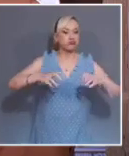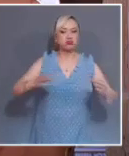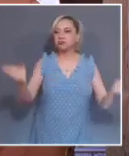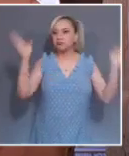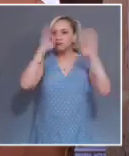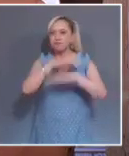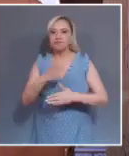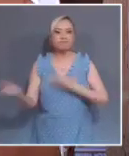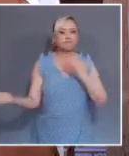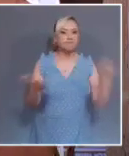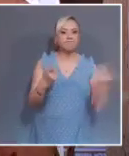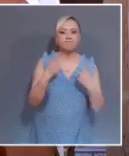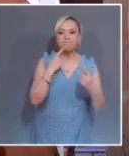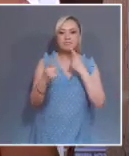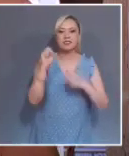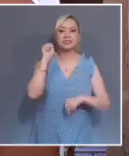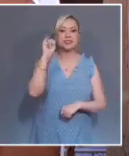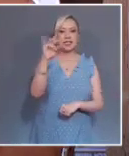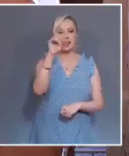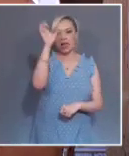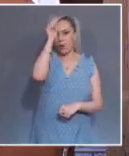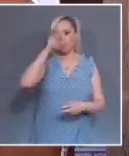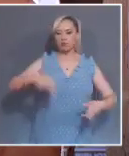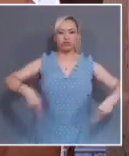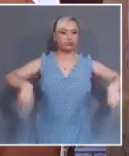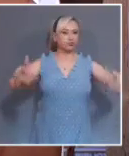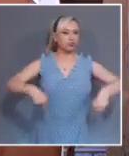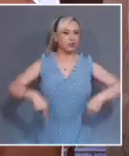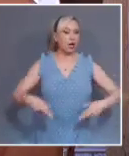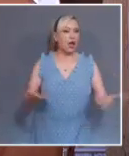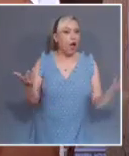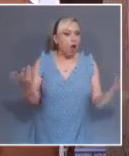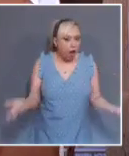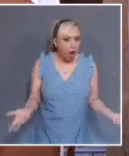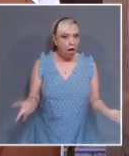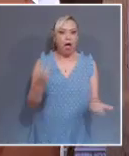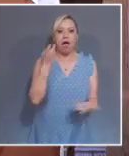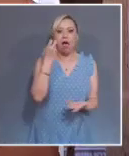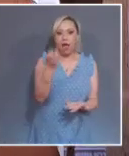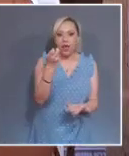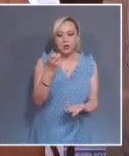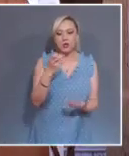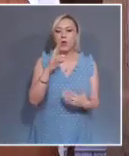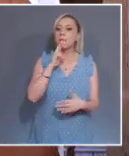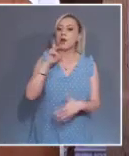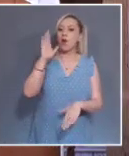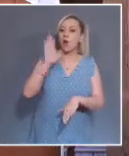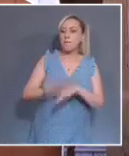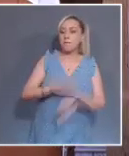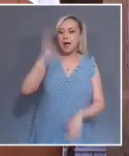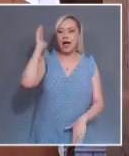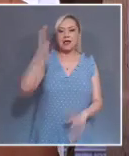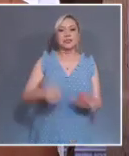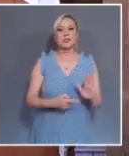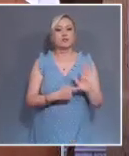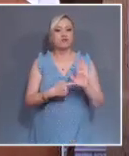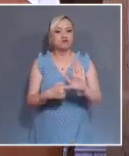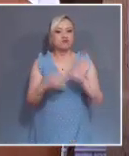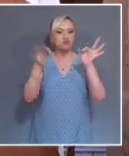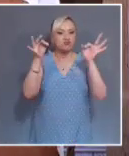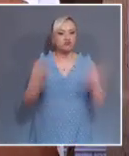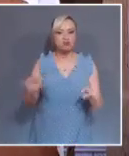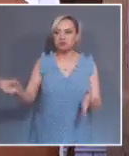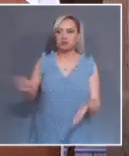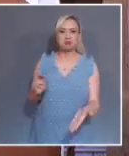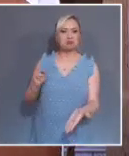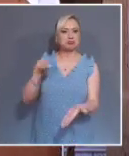código es una oralidad mucho más plena, al punto que se reconoce la posibilidad de por comparecencia presentar una demanda,